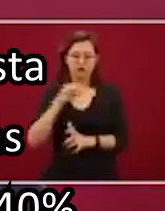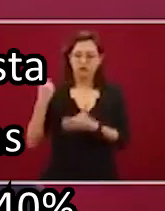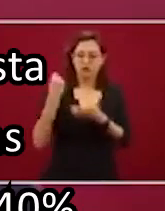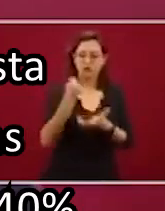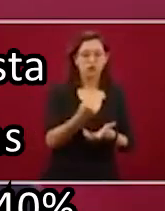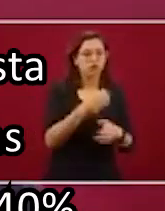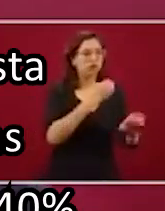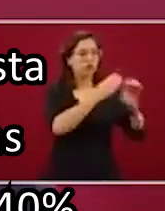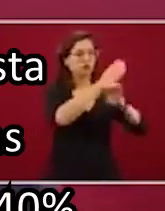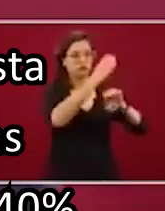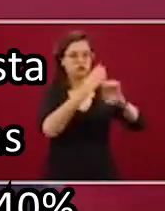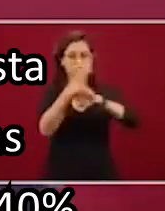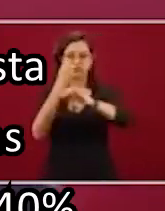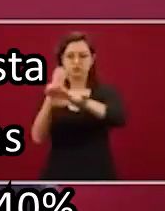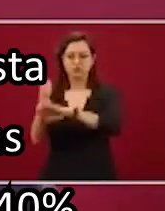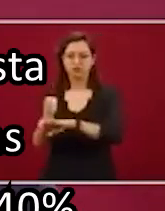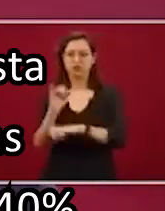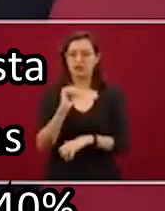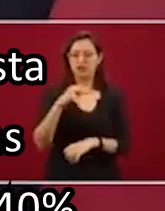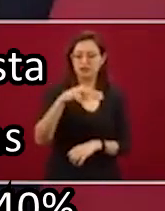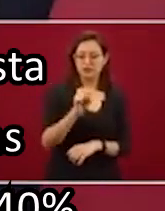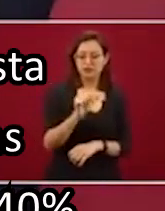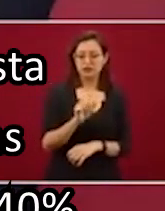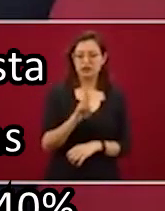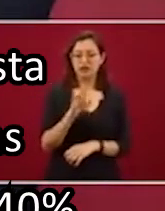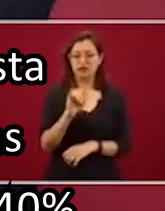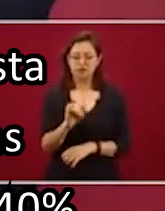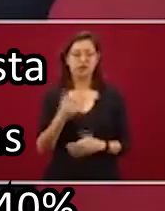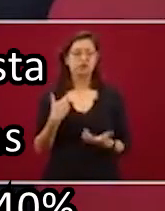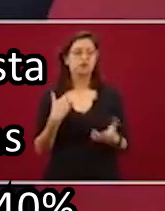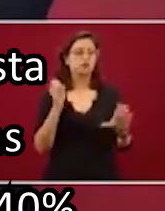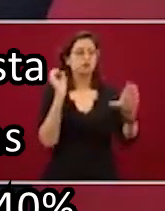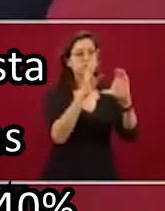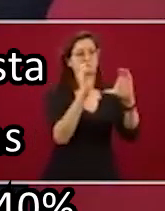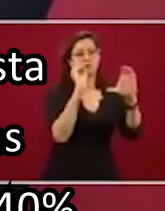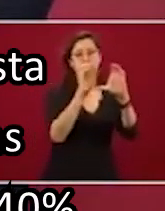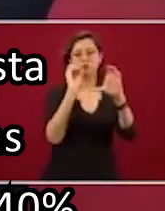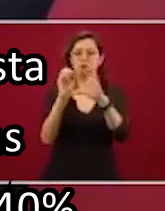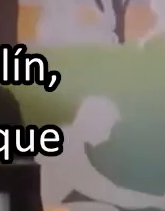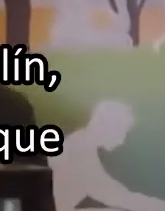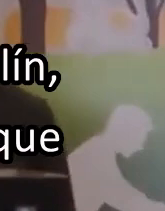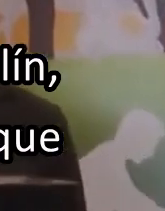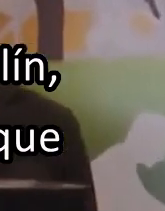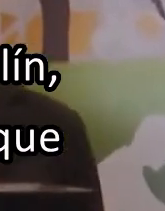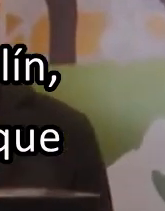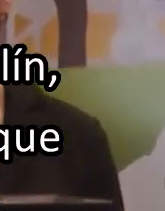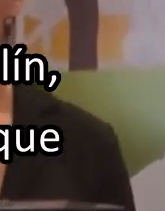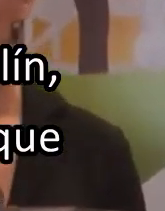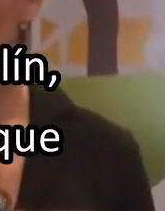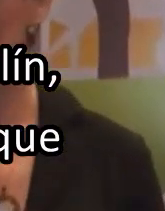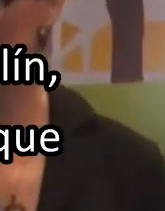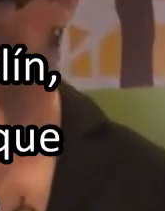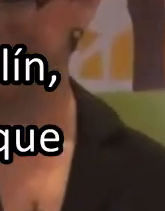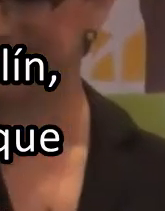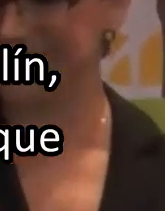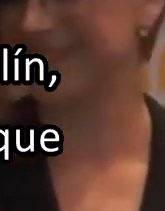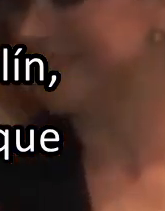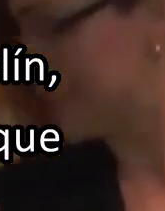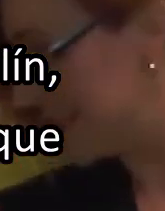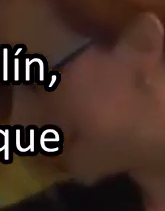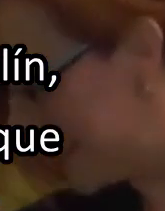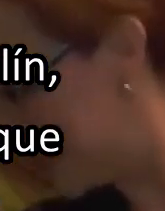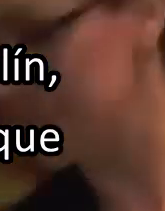trabajadores de hasta un 40%. Esto dijeron para que tengan un retiro digno. En la misma línea, el presidente del Consejo